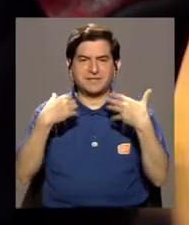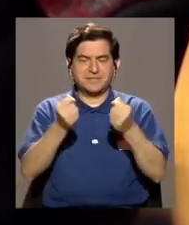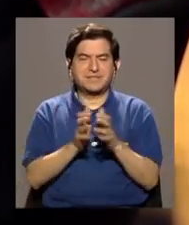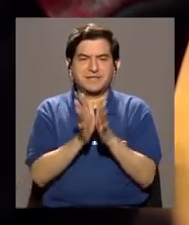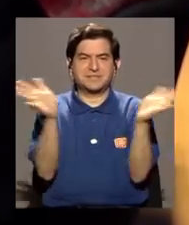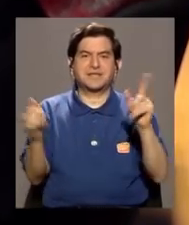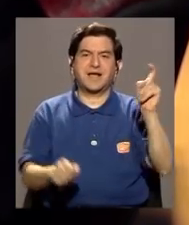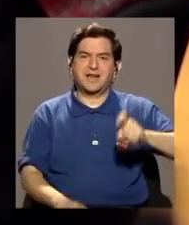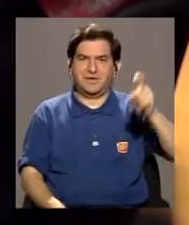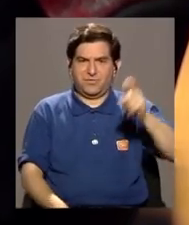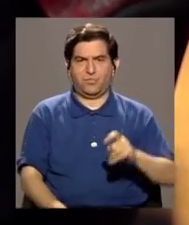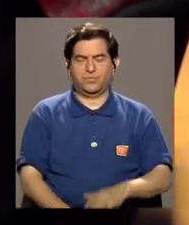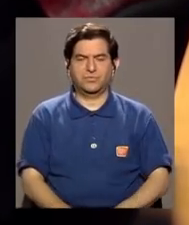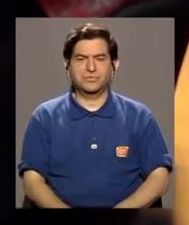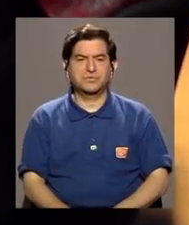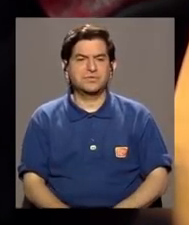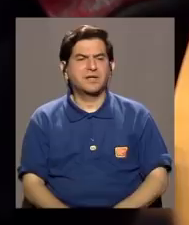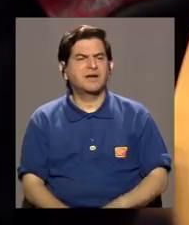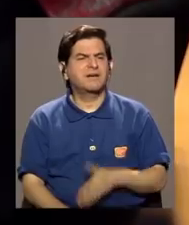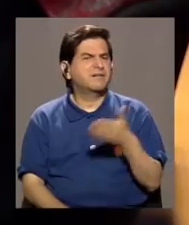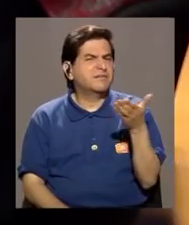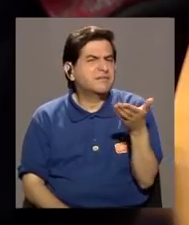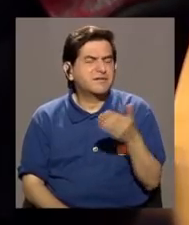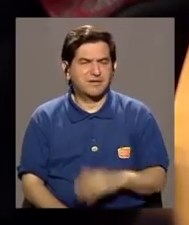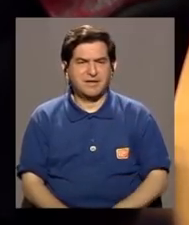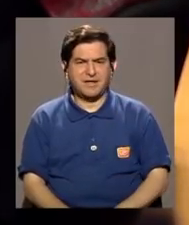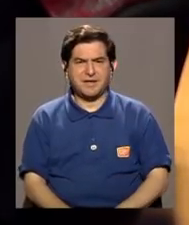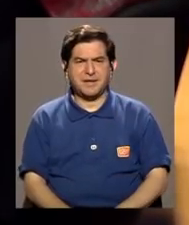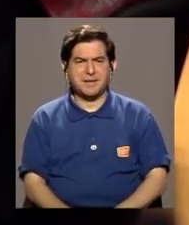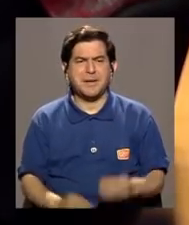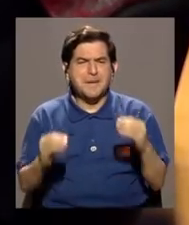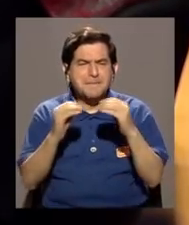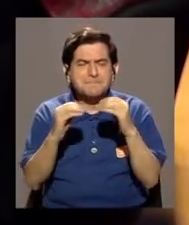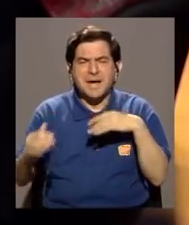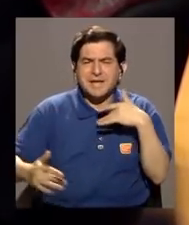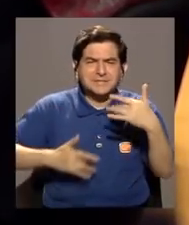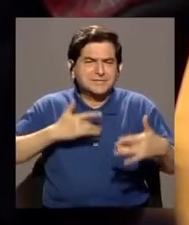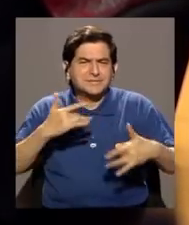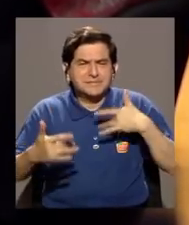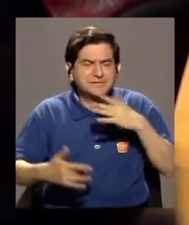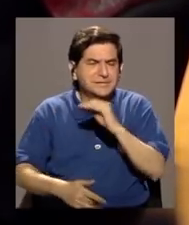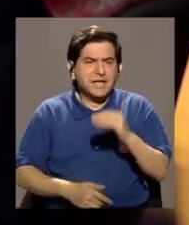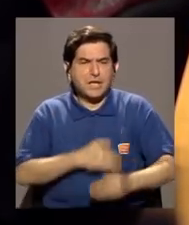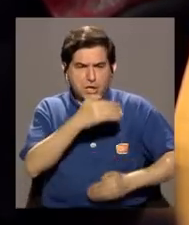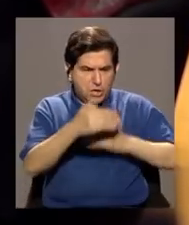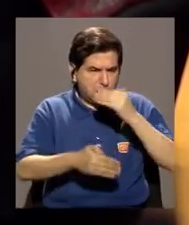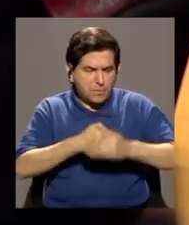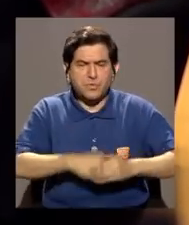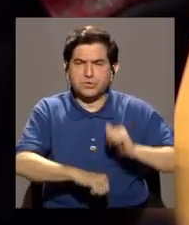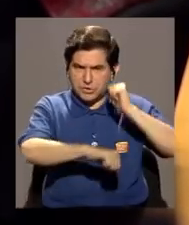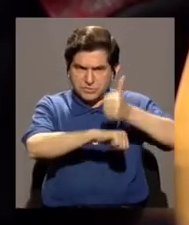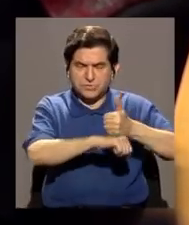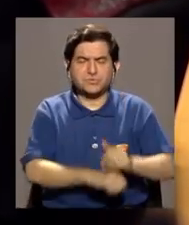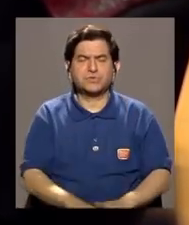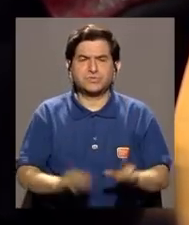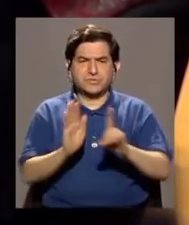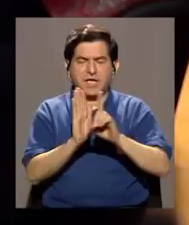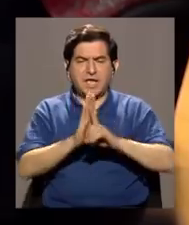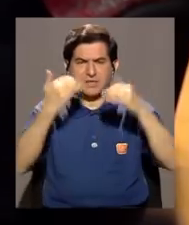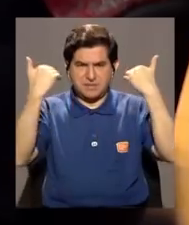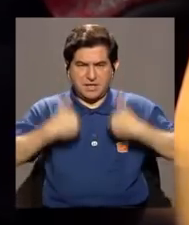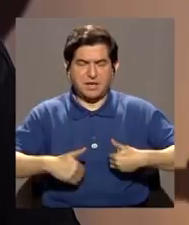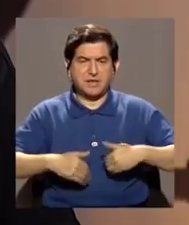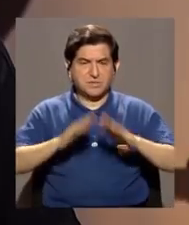pública necesita y mucho mucha mayor sensibilidad y protocolo de derechos humanos a la hora del tratamiento